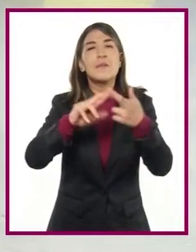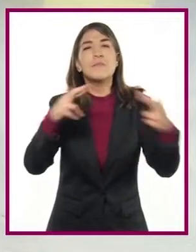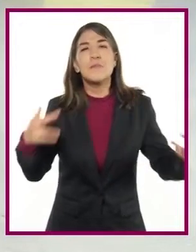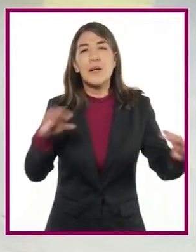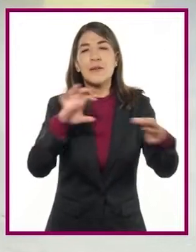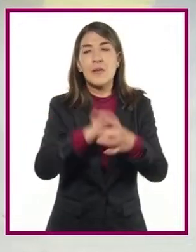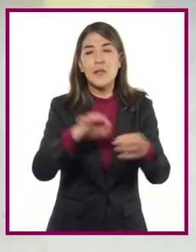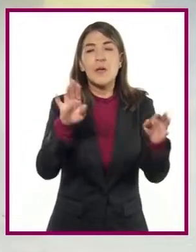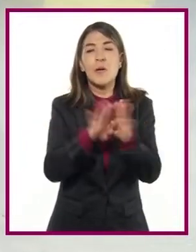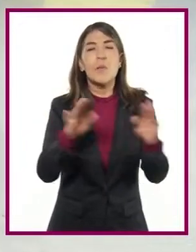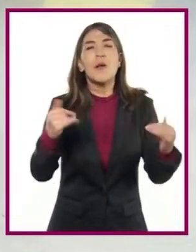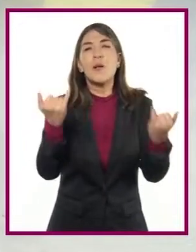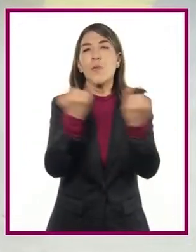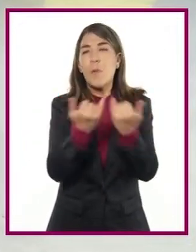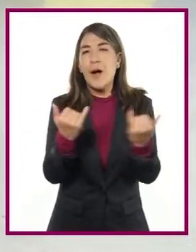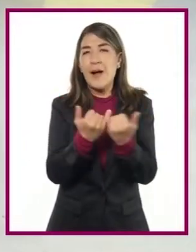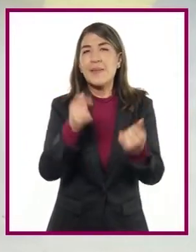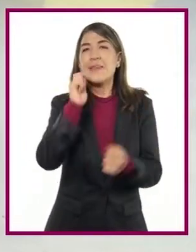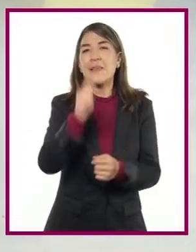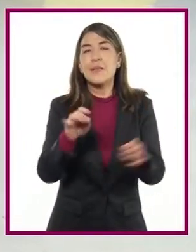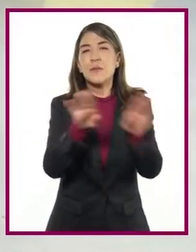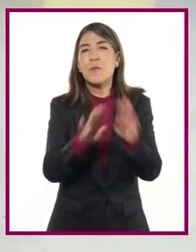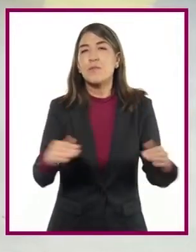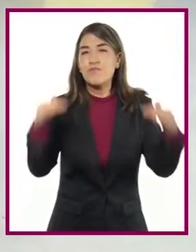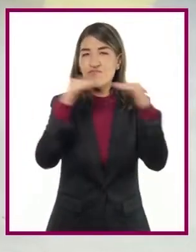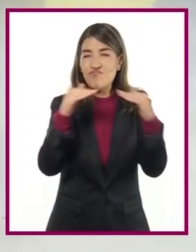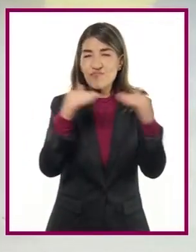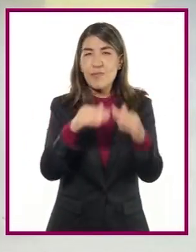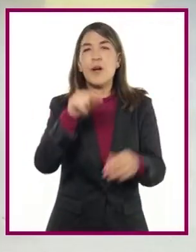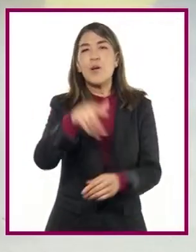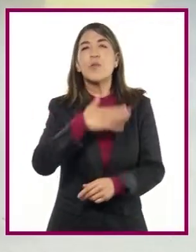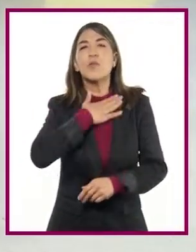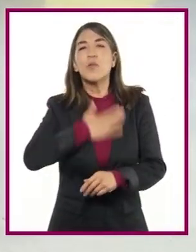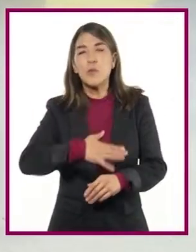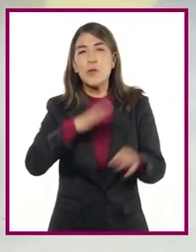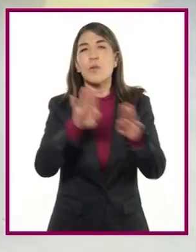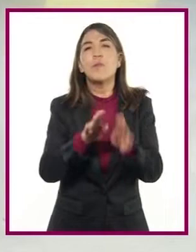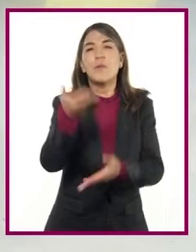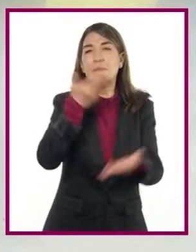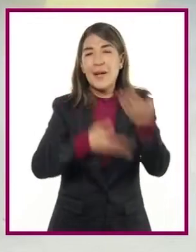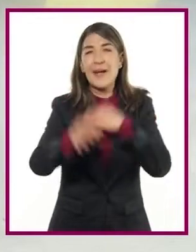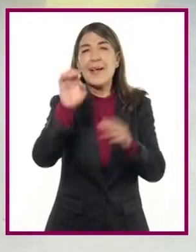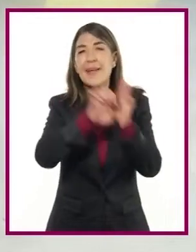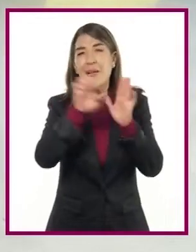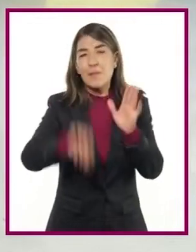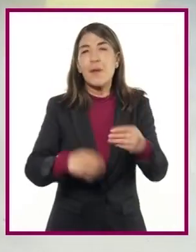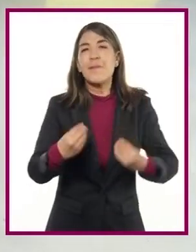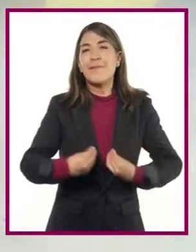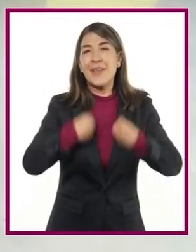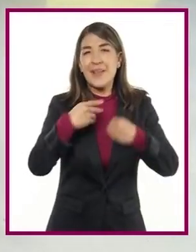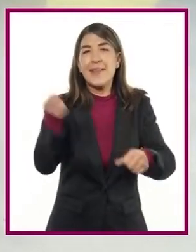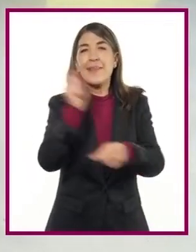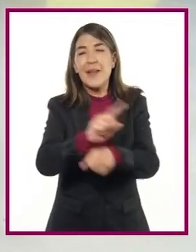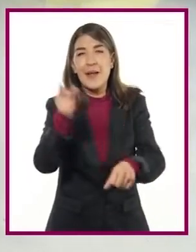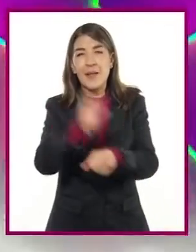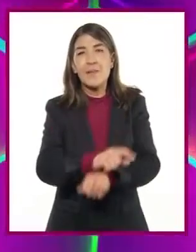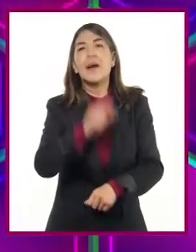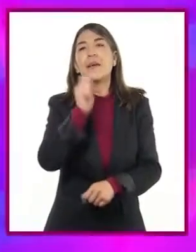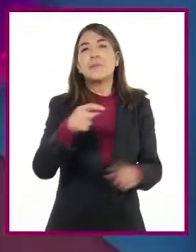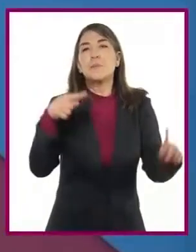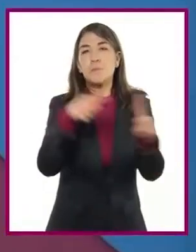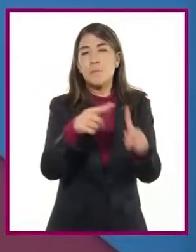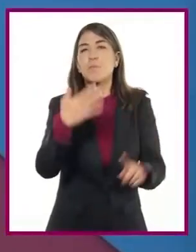tiene con la igualdad y el sentido de justicia, y se compartirán ejemplos de nuestra vida cotidiana donde se haga